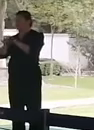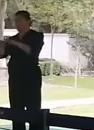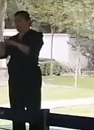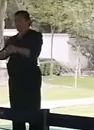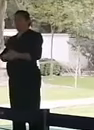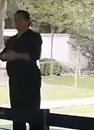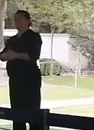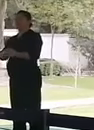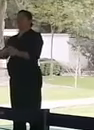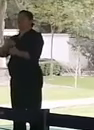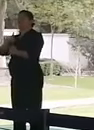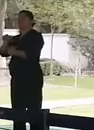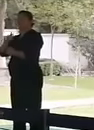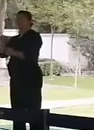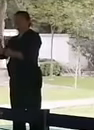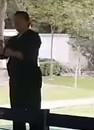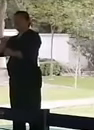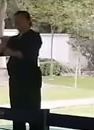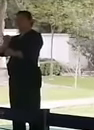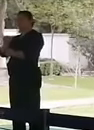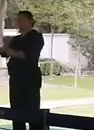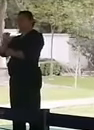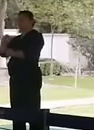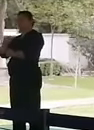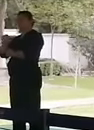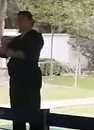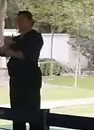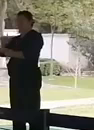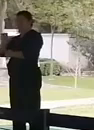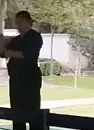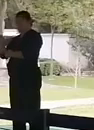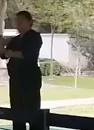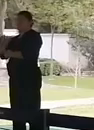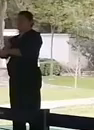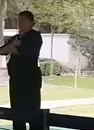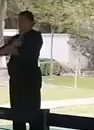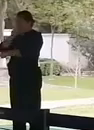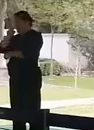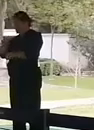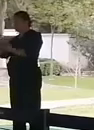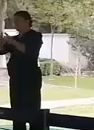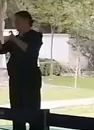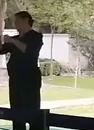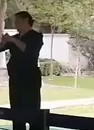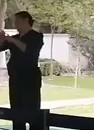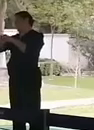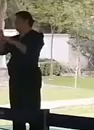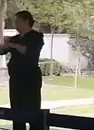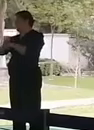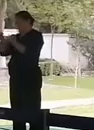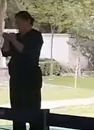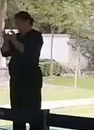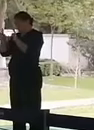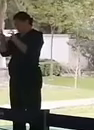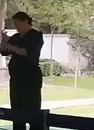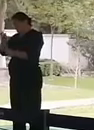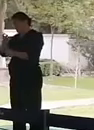con Michelle, con todos los que hoy nos acompañan, sobre todo en el tema también de migrantes, para que